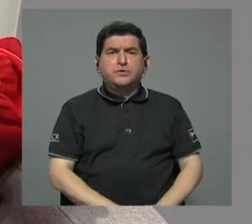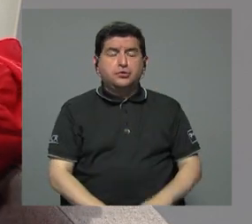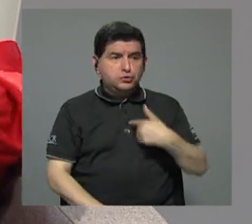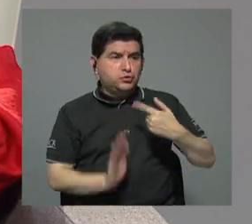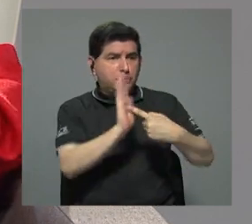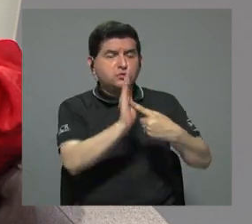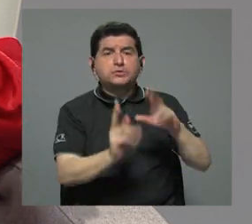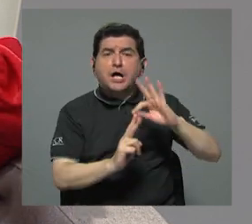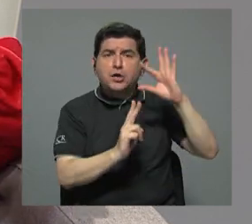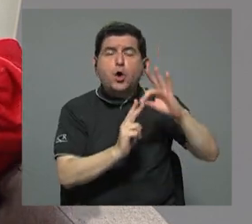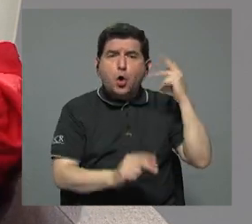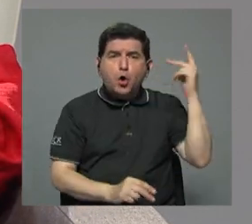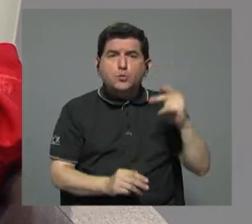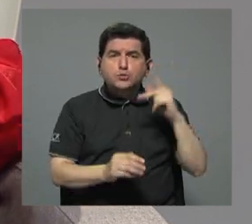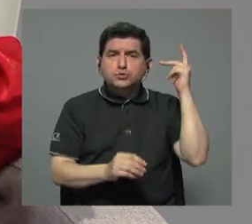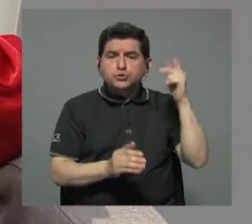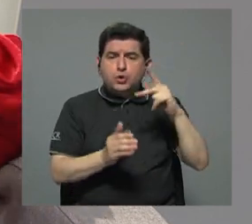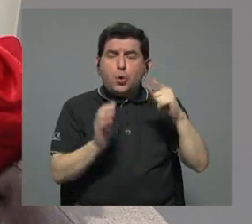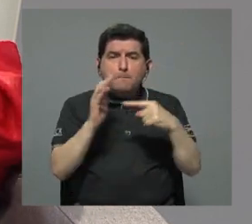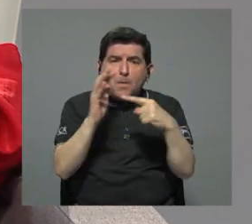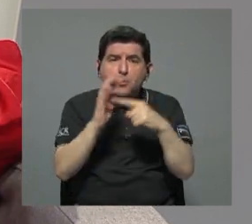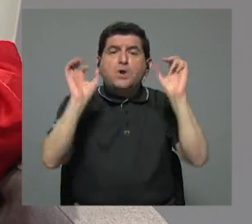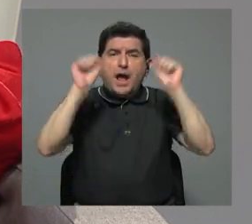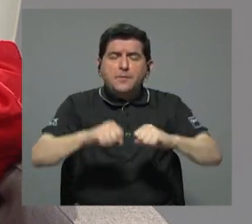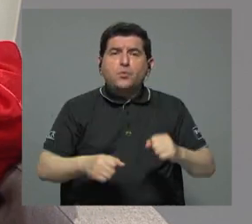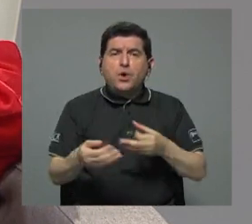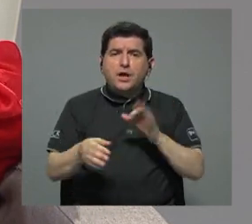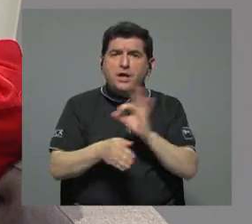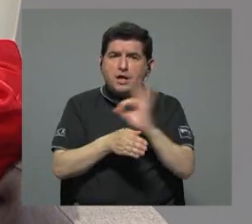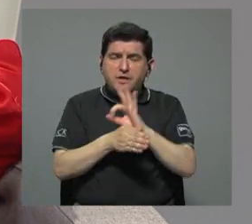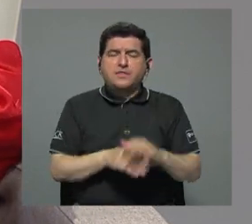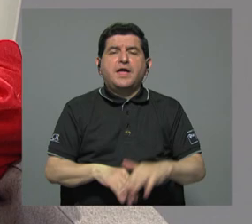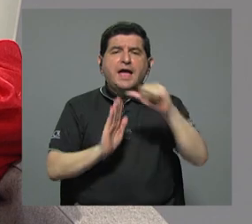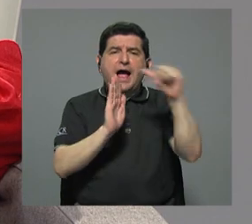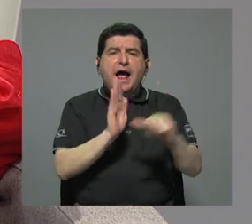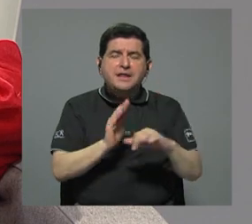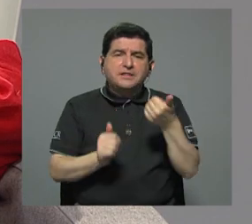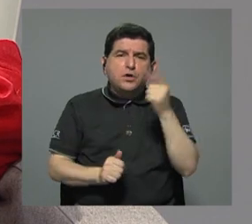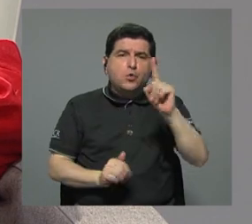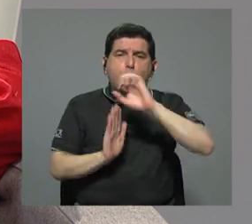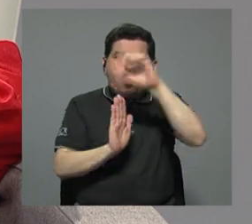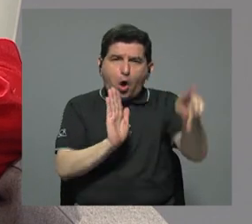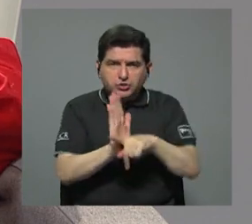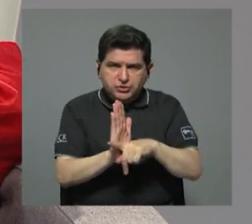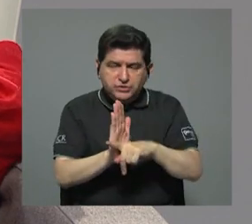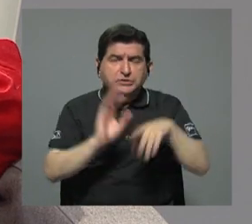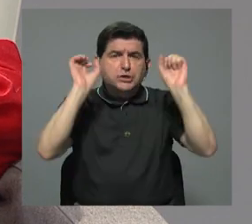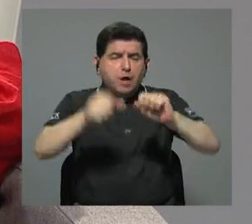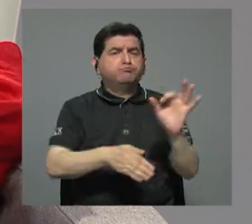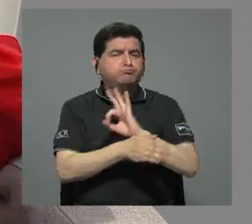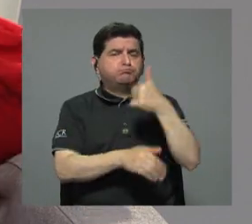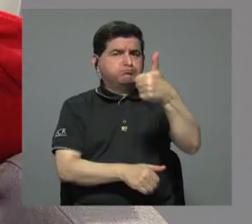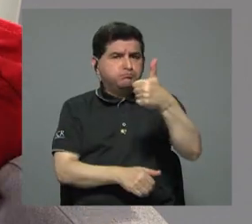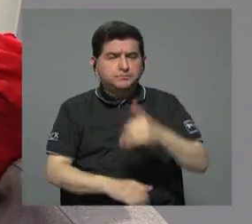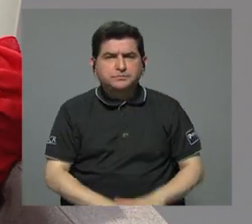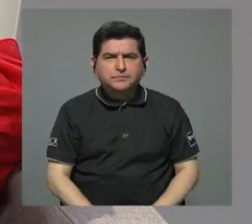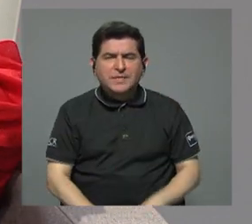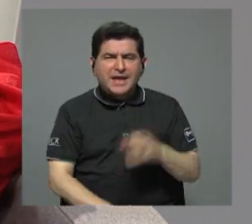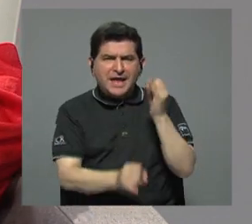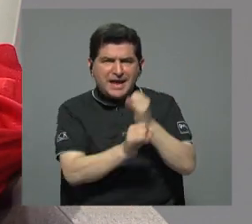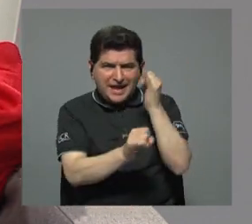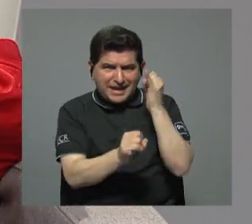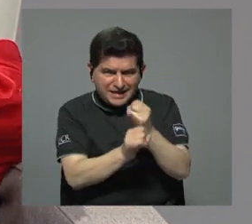una opción popular que puede funcionar que la protección del artículo 11 de la constitución política puede funcionar que la